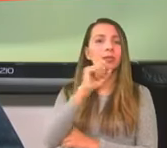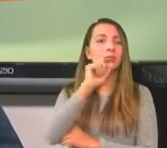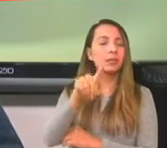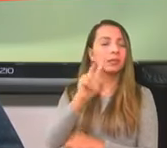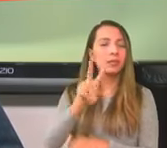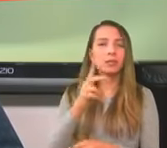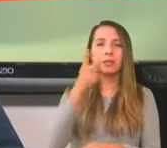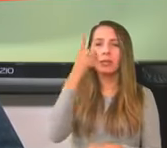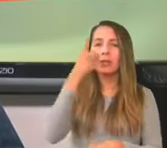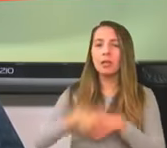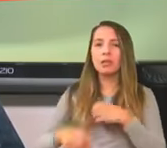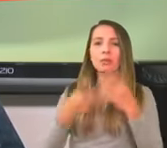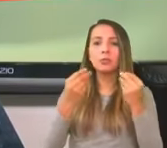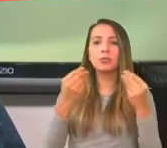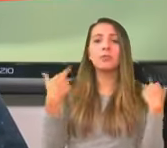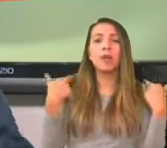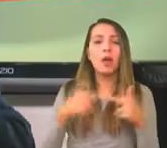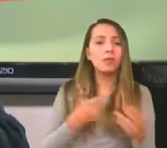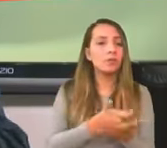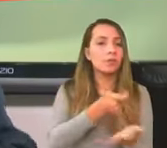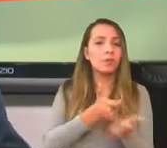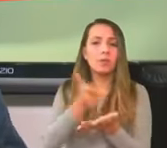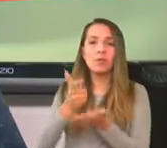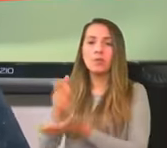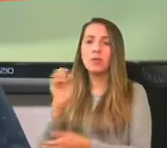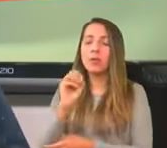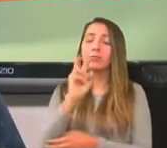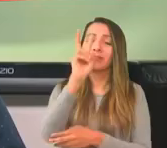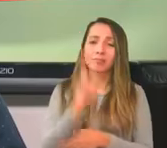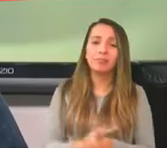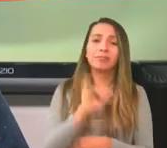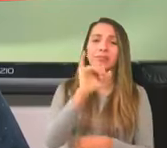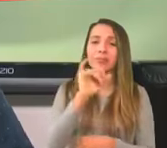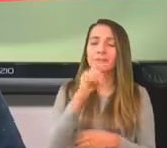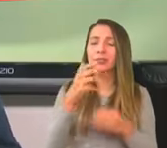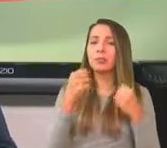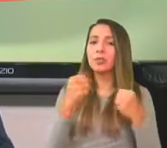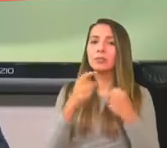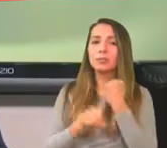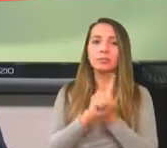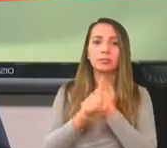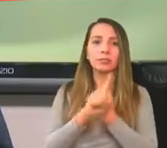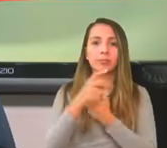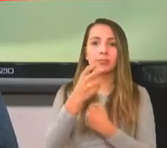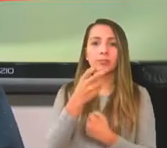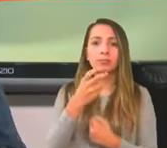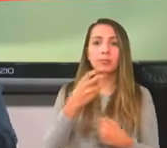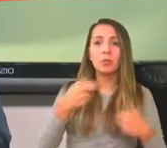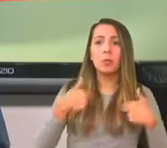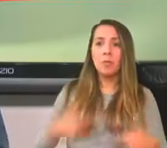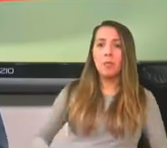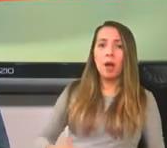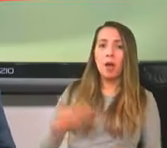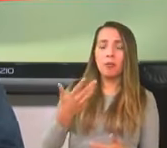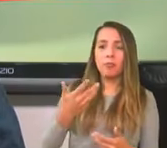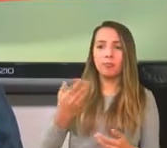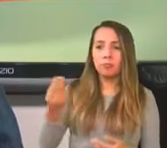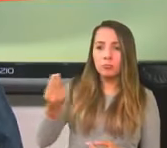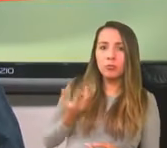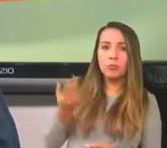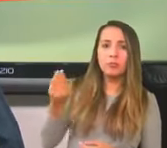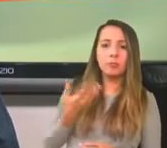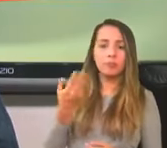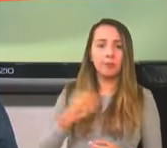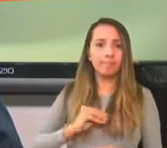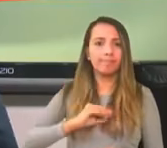no les están pagando a los maestros. Es cierto, eso es uno de los problemas muy fuertes. Si no tienes estimulado al ser humano en su actividad,